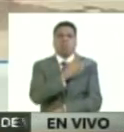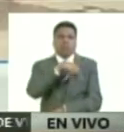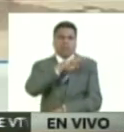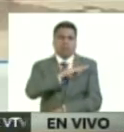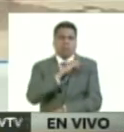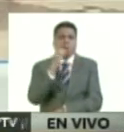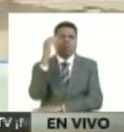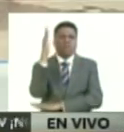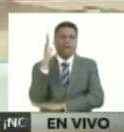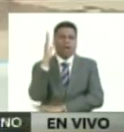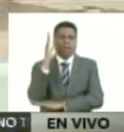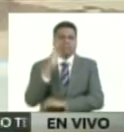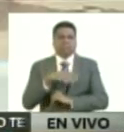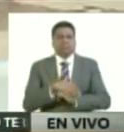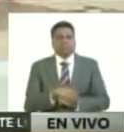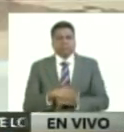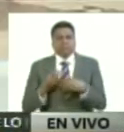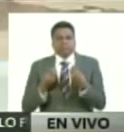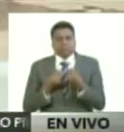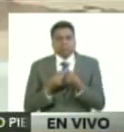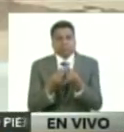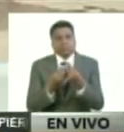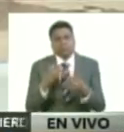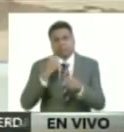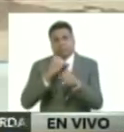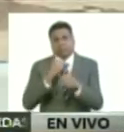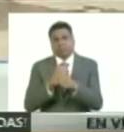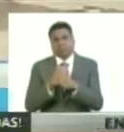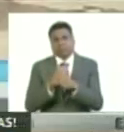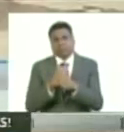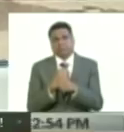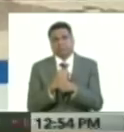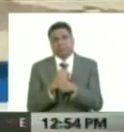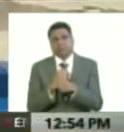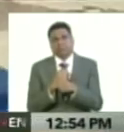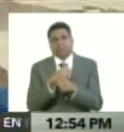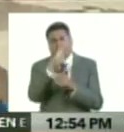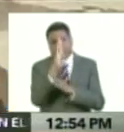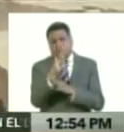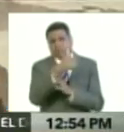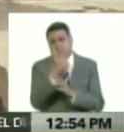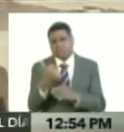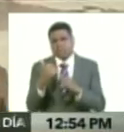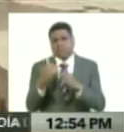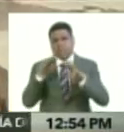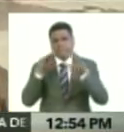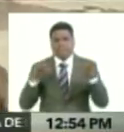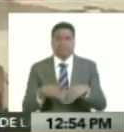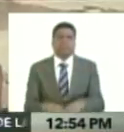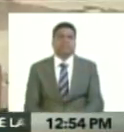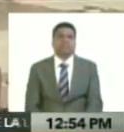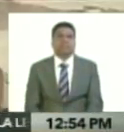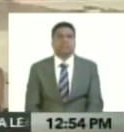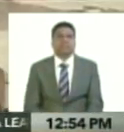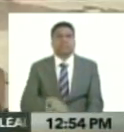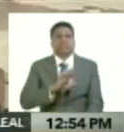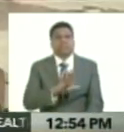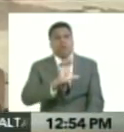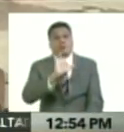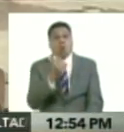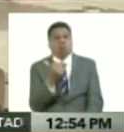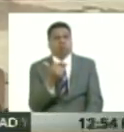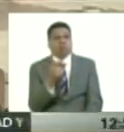que está trabajando y que está acompañando y coordinando esa mesa. Así que ese es otro